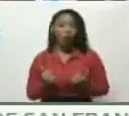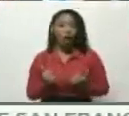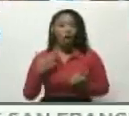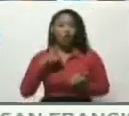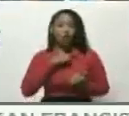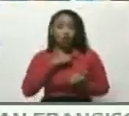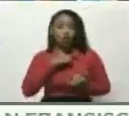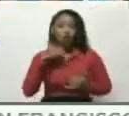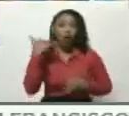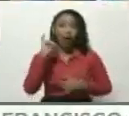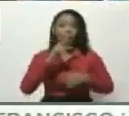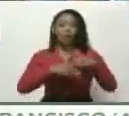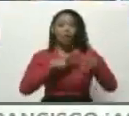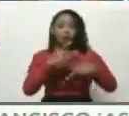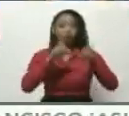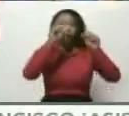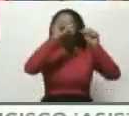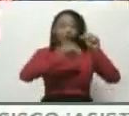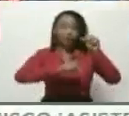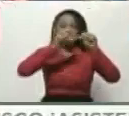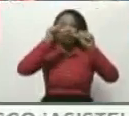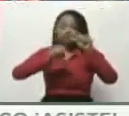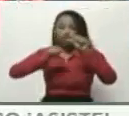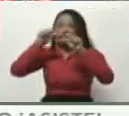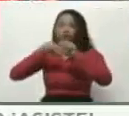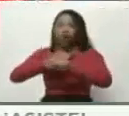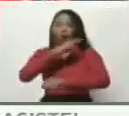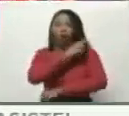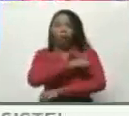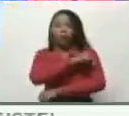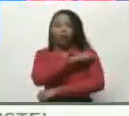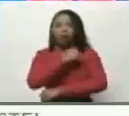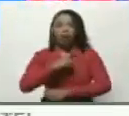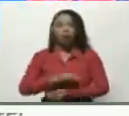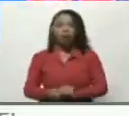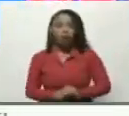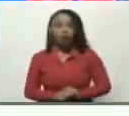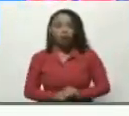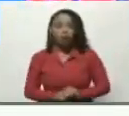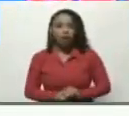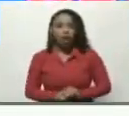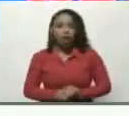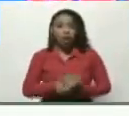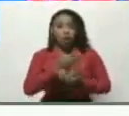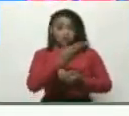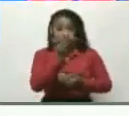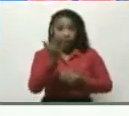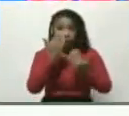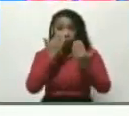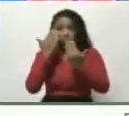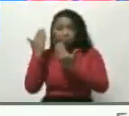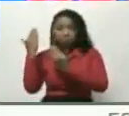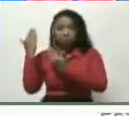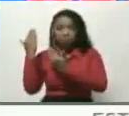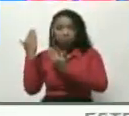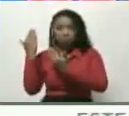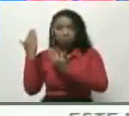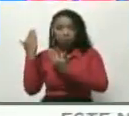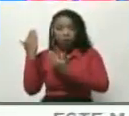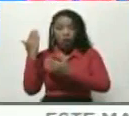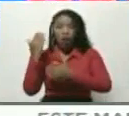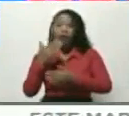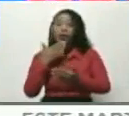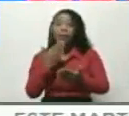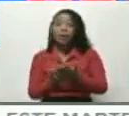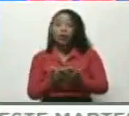estamos en un proceso de revisión de los hospitales. Si ustedes vieran, y lo que les está